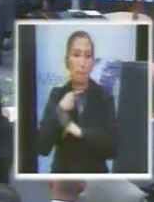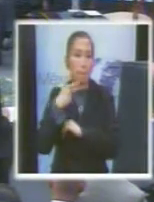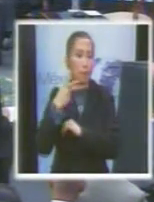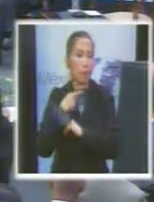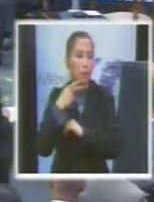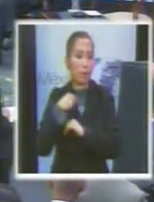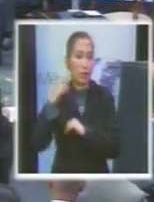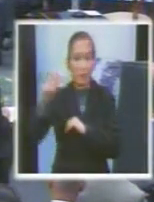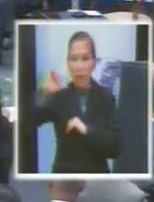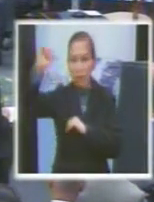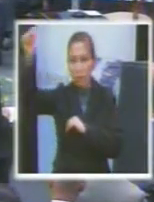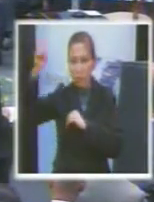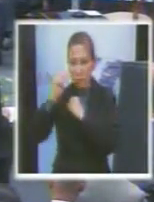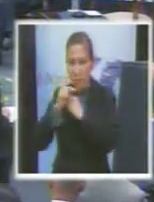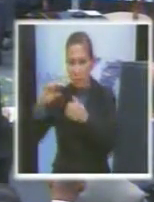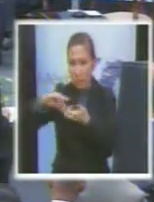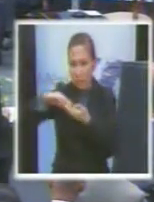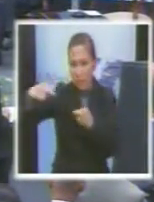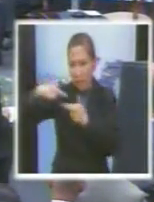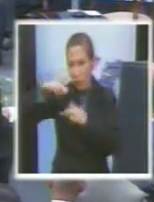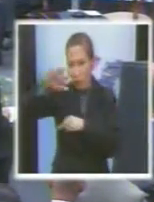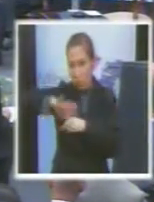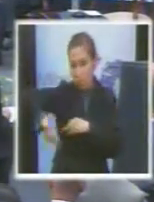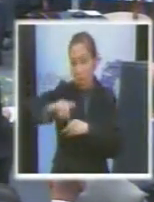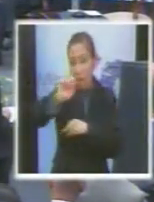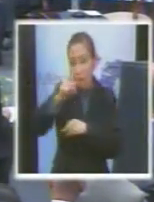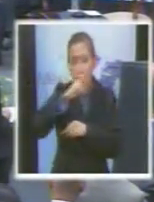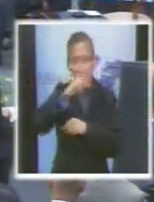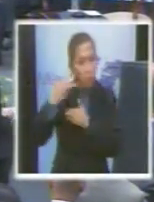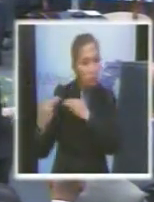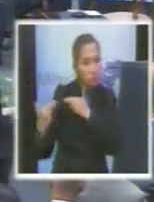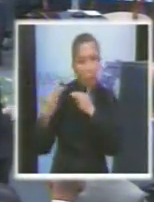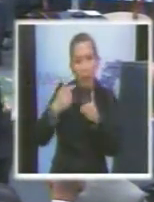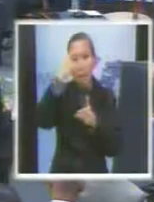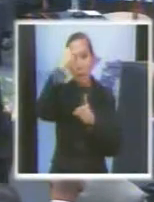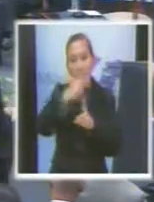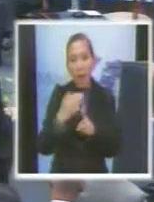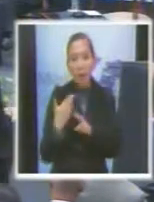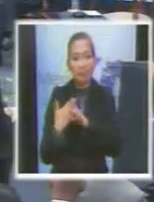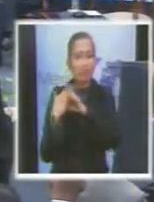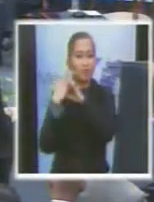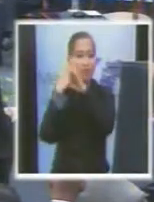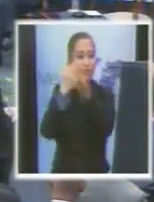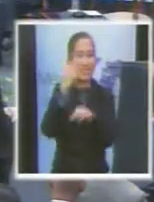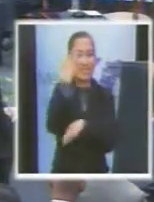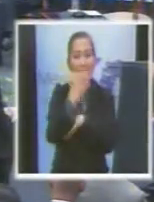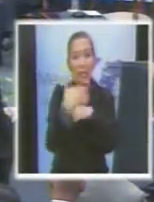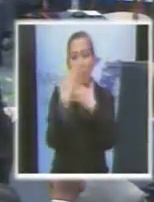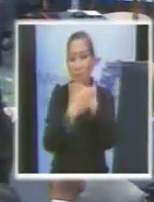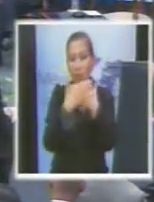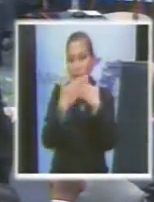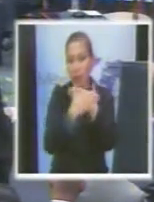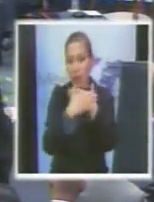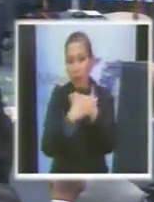política exterior mexicana, son quizá el mejor legado para la celebración del próximo